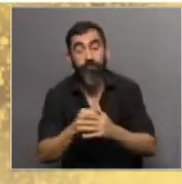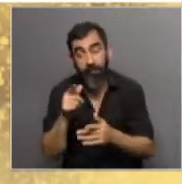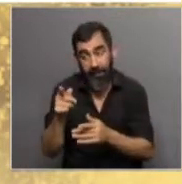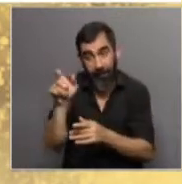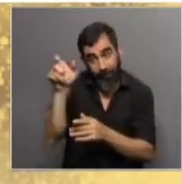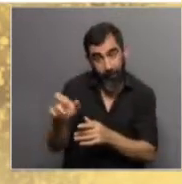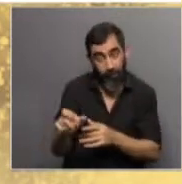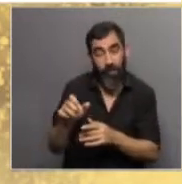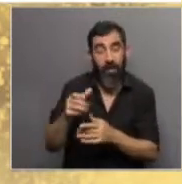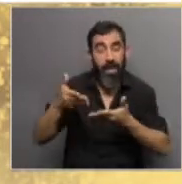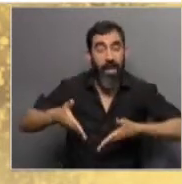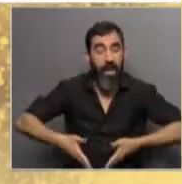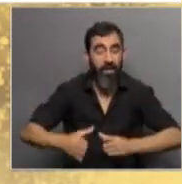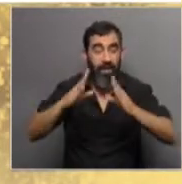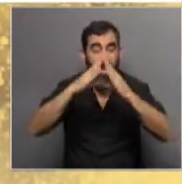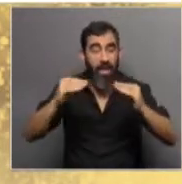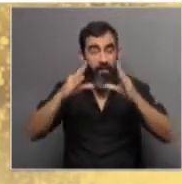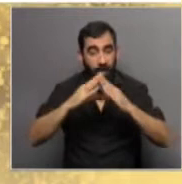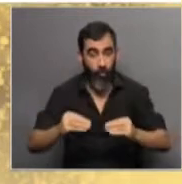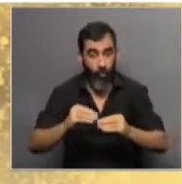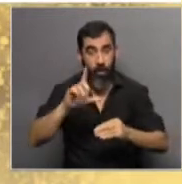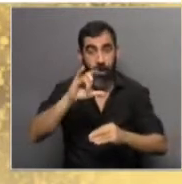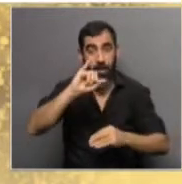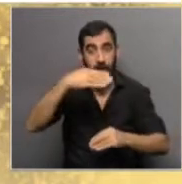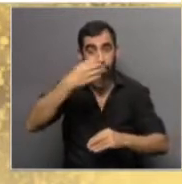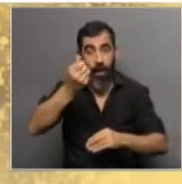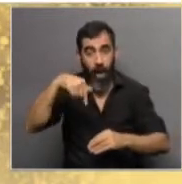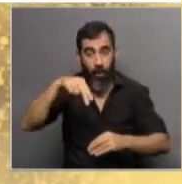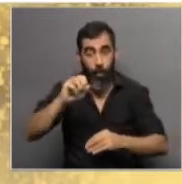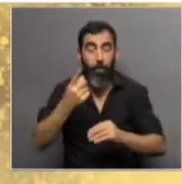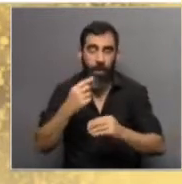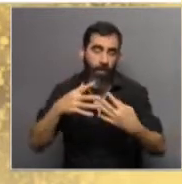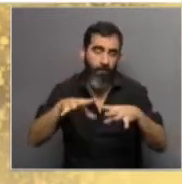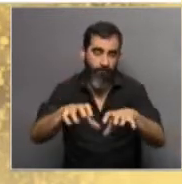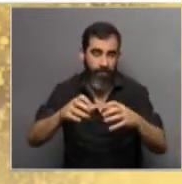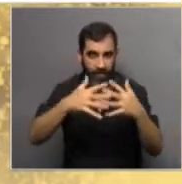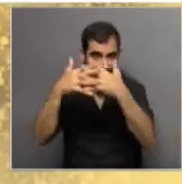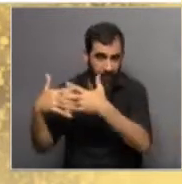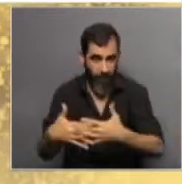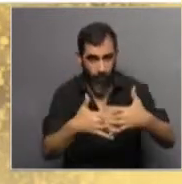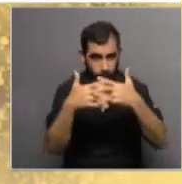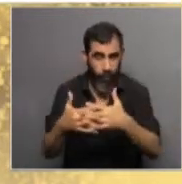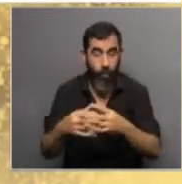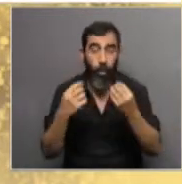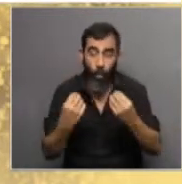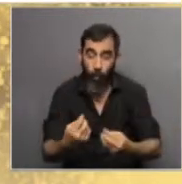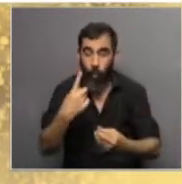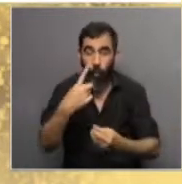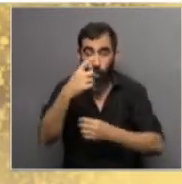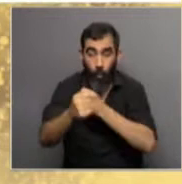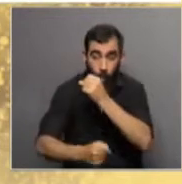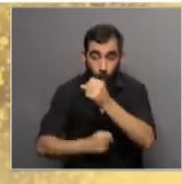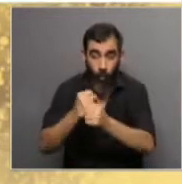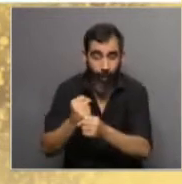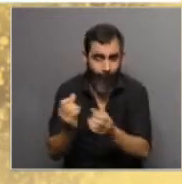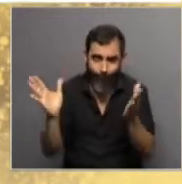es libanés de nacimiento, aunque está radicado en los Estados Unidos. Y es curioso, ¿no? Porque tras un año en el que estuvimos impedidos, ¿no?,